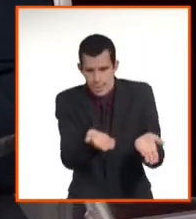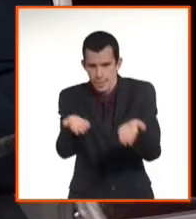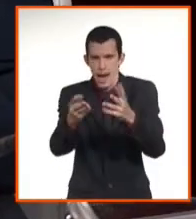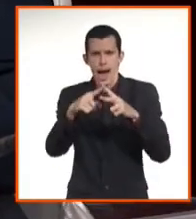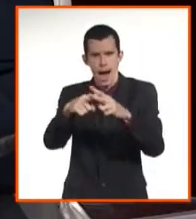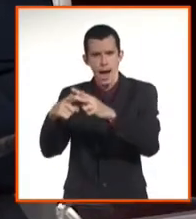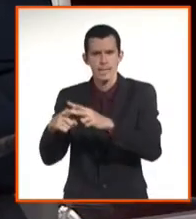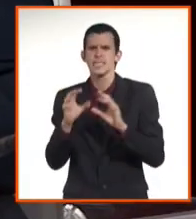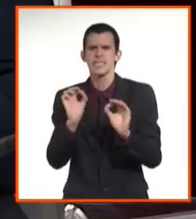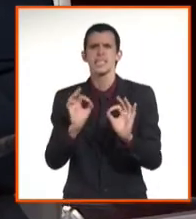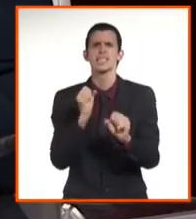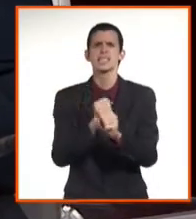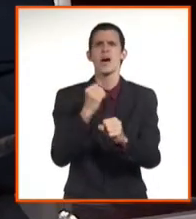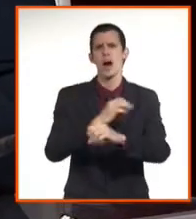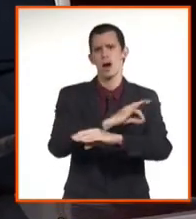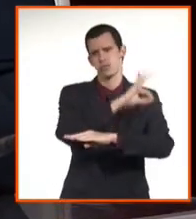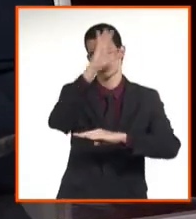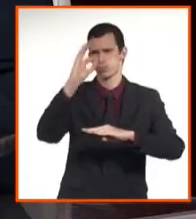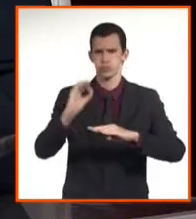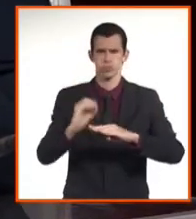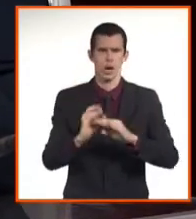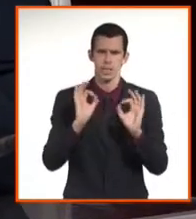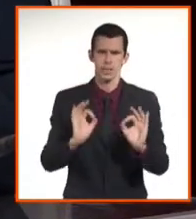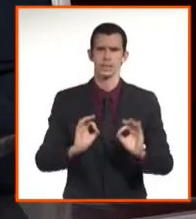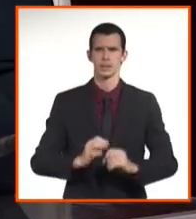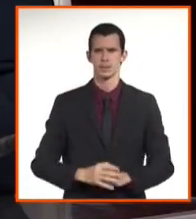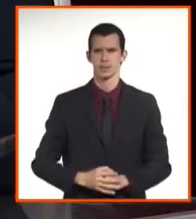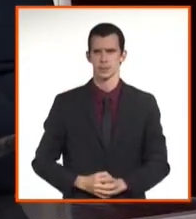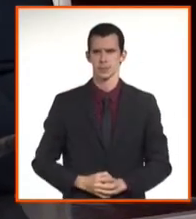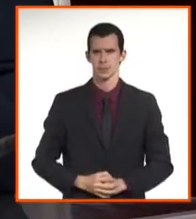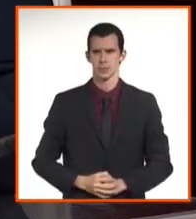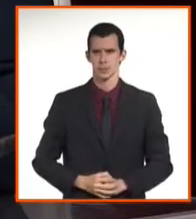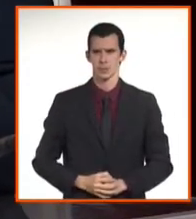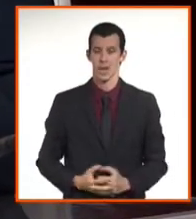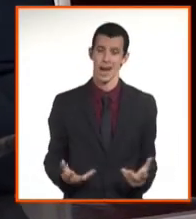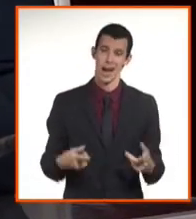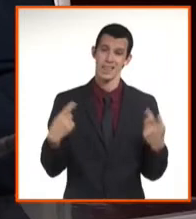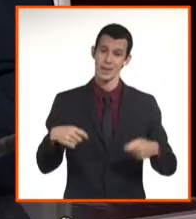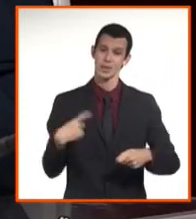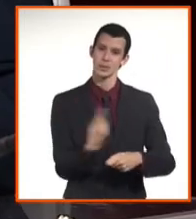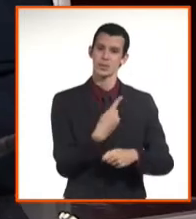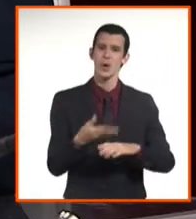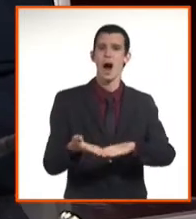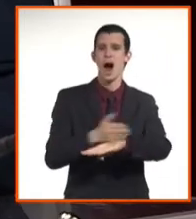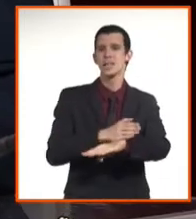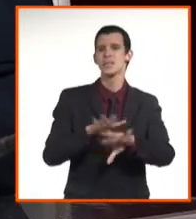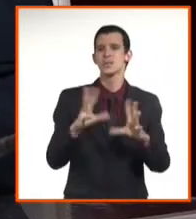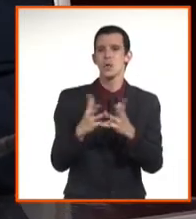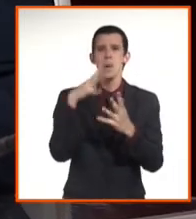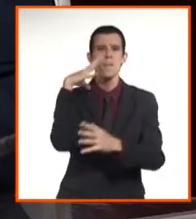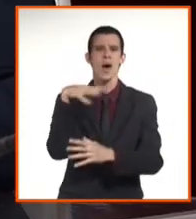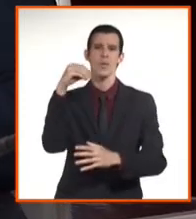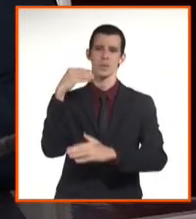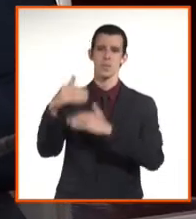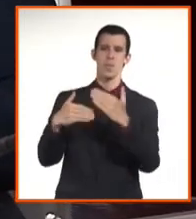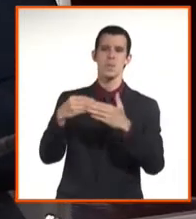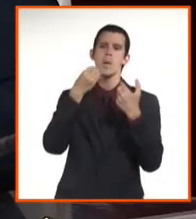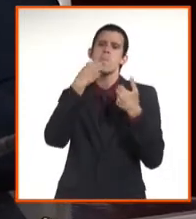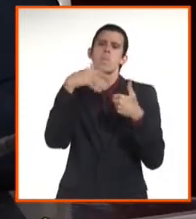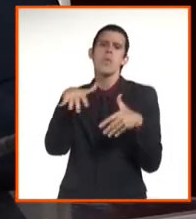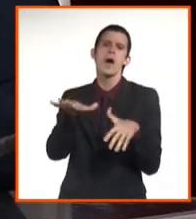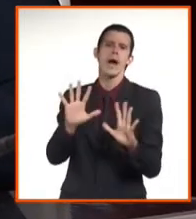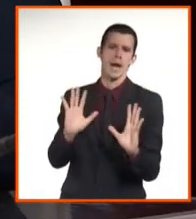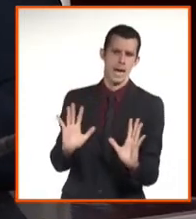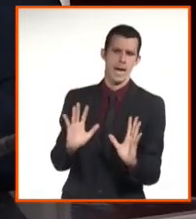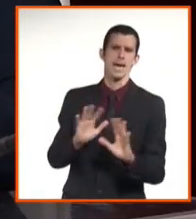horas de trabajo continuo. Hay que ser más preventivo. Hay que tratar de encontrar y darle mayor utilización a pocos recursos que